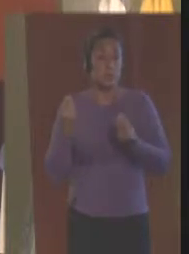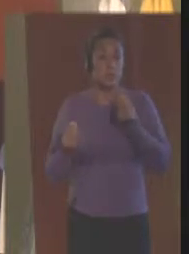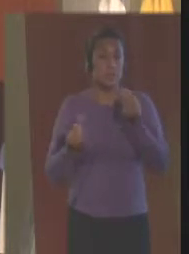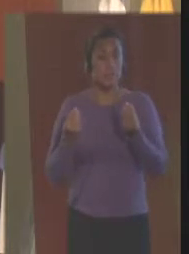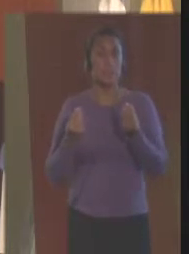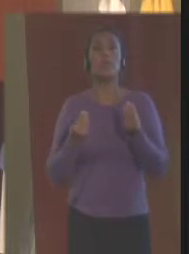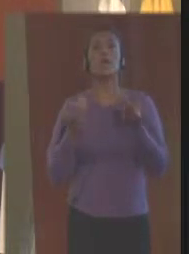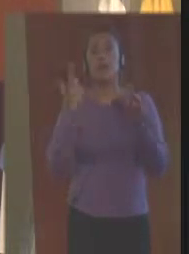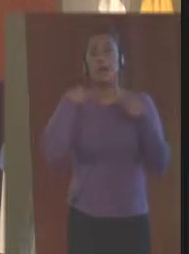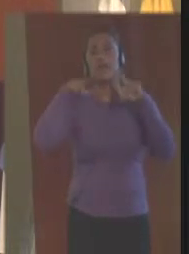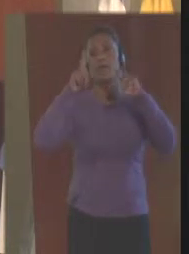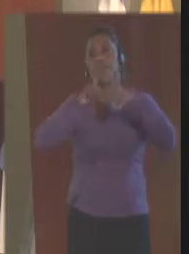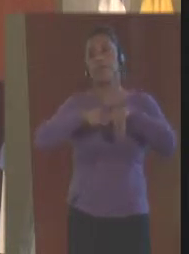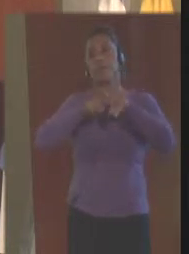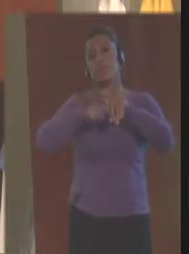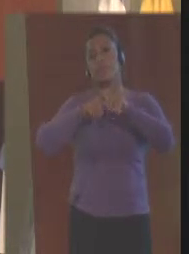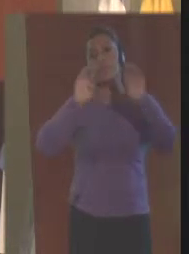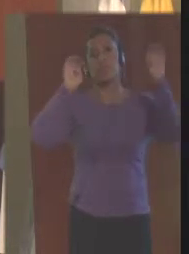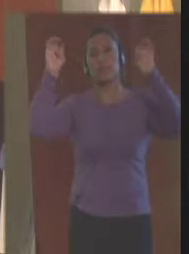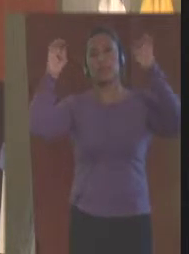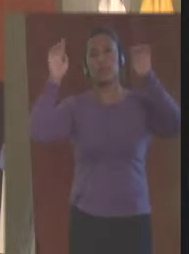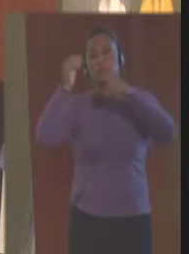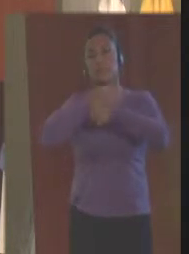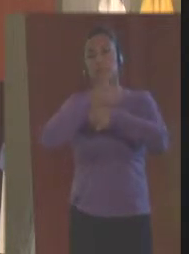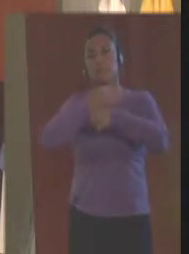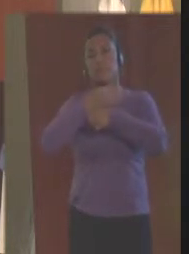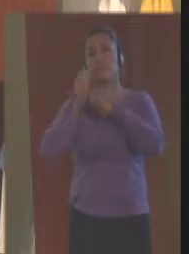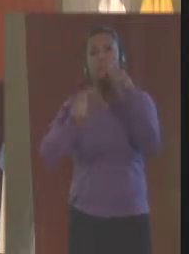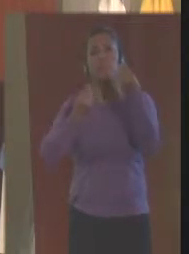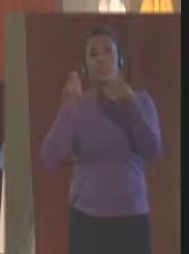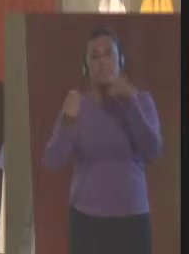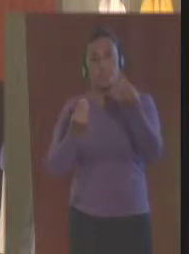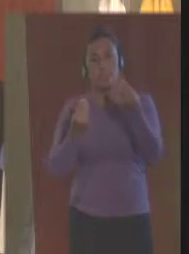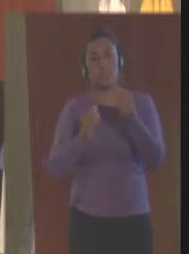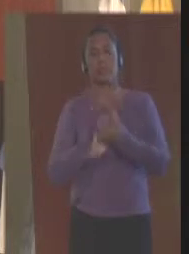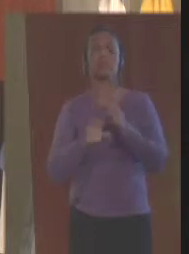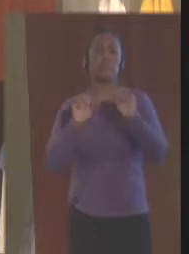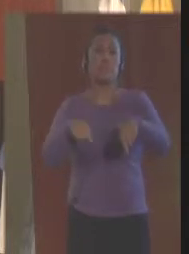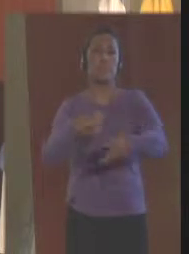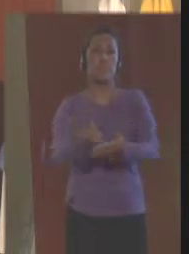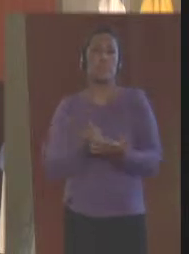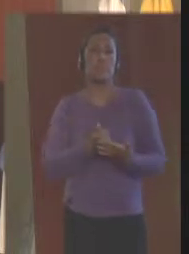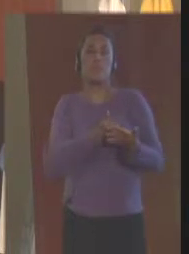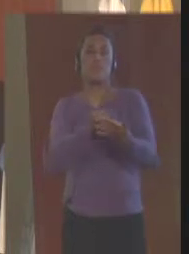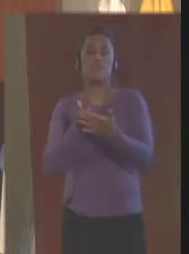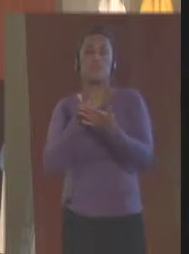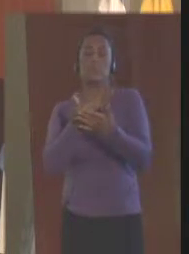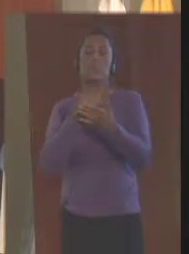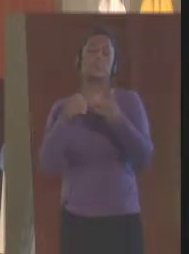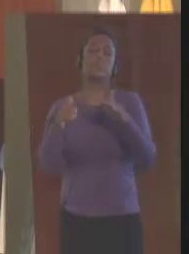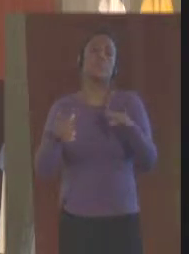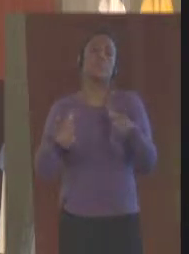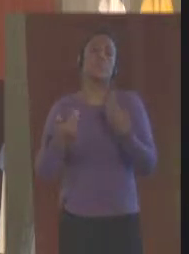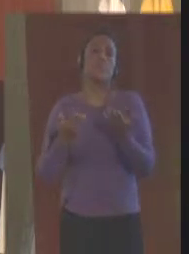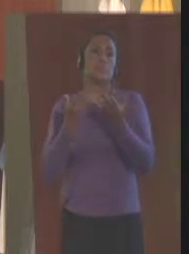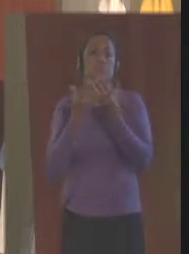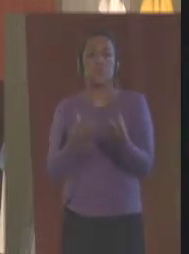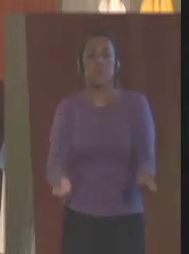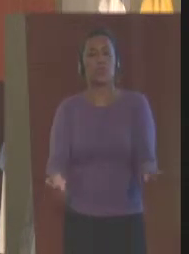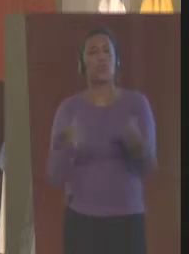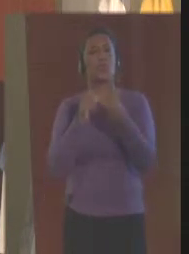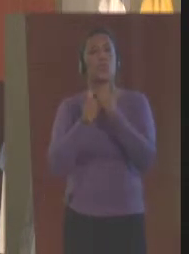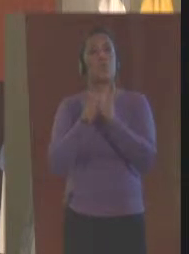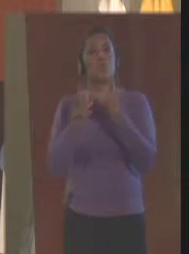o algunas acciones o algunas estrategias que hemos implementado en el territorio y que nos permite de alguna manera en la práctica